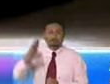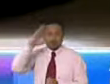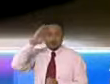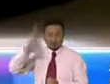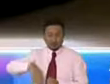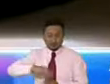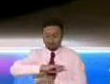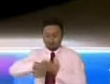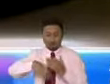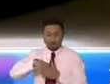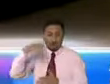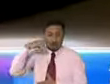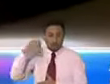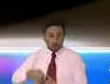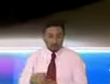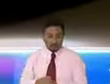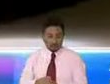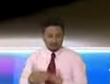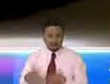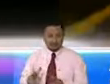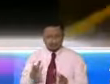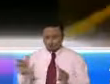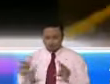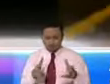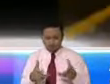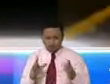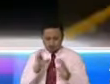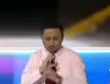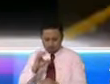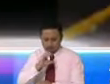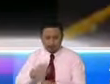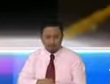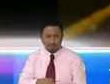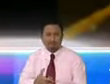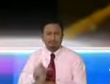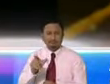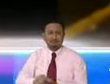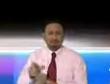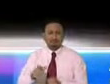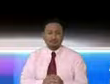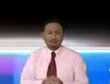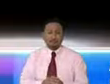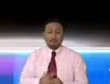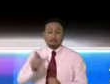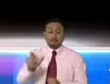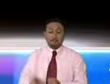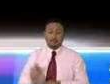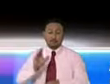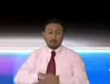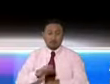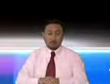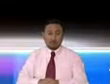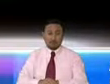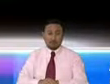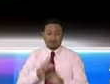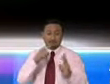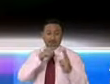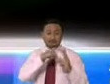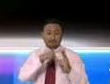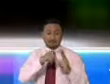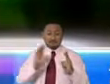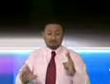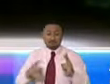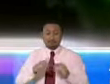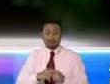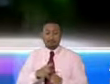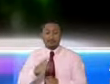la ciudad de Cuenca y la provincia. El tema es manejado como presunto homicidio-femicidio. El responsable del doble crimen sería la expareja de la mujer